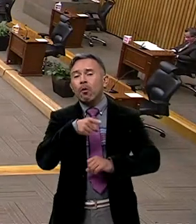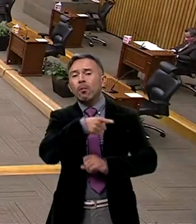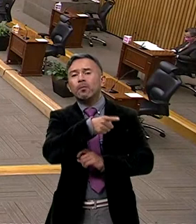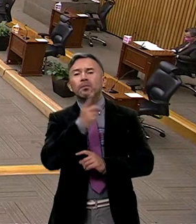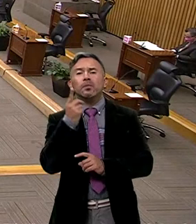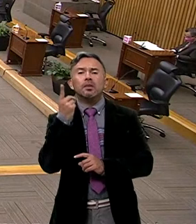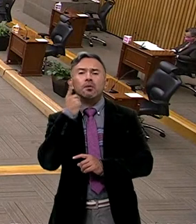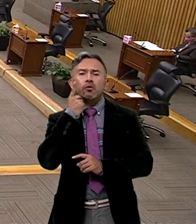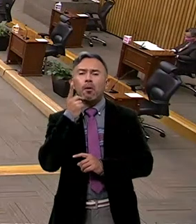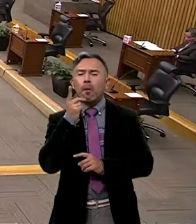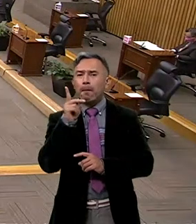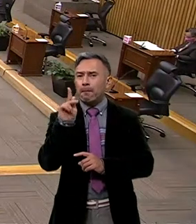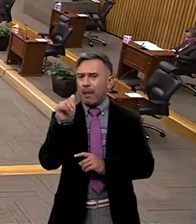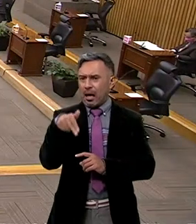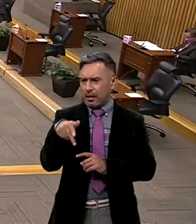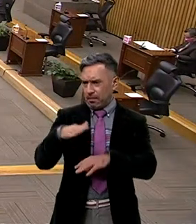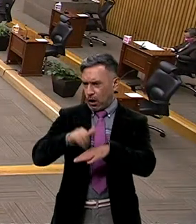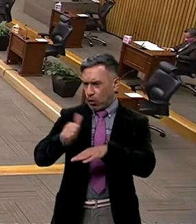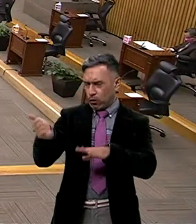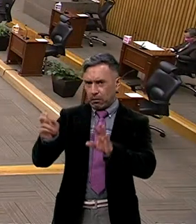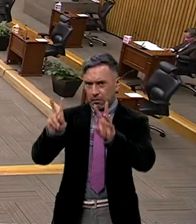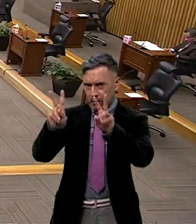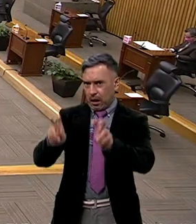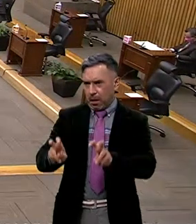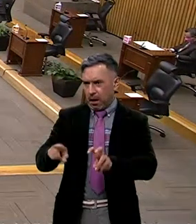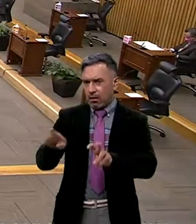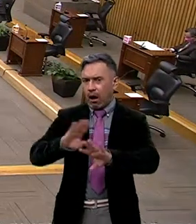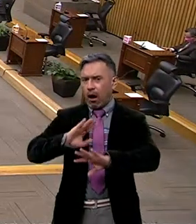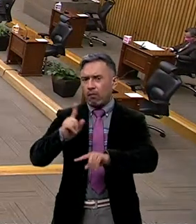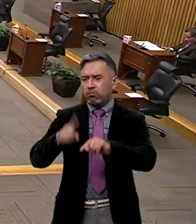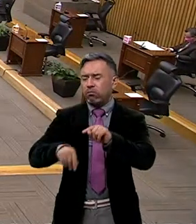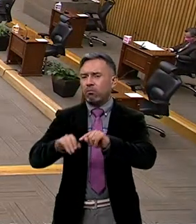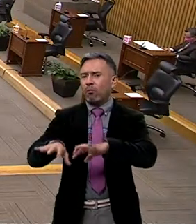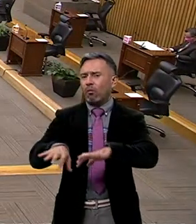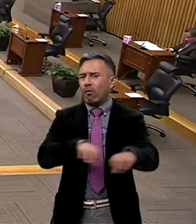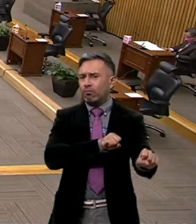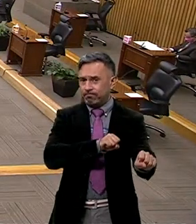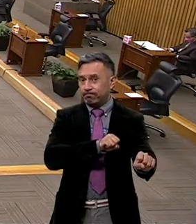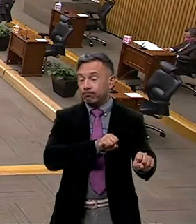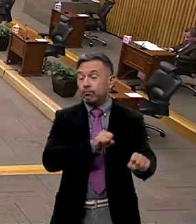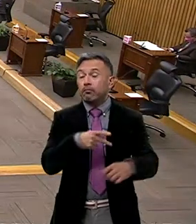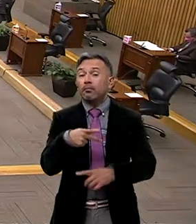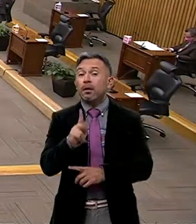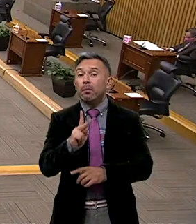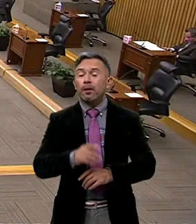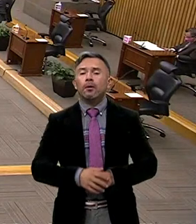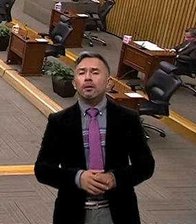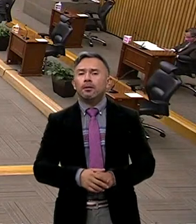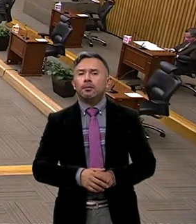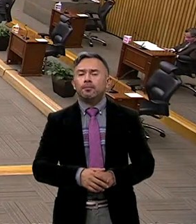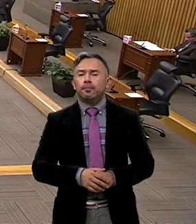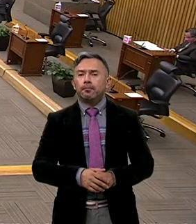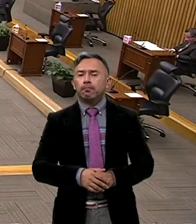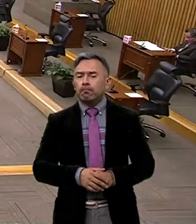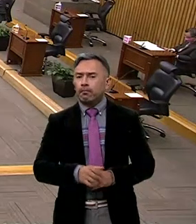acción nacional pero me parece que hay quienes tendrán por sobrevivencia